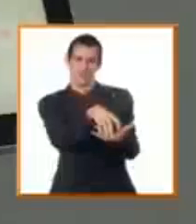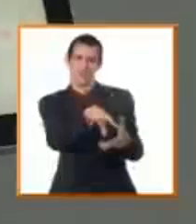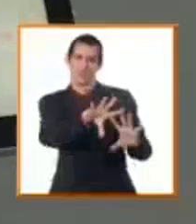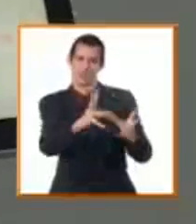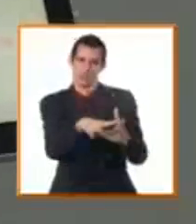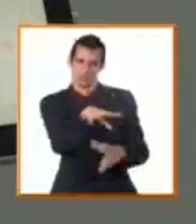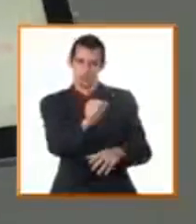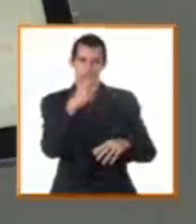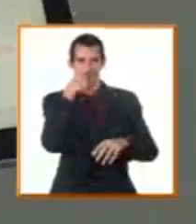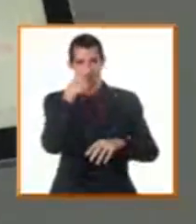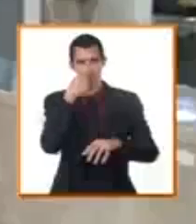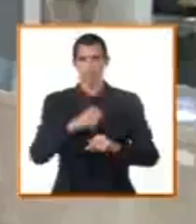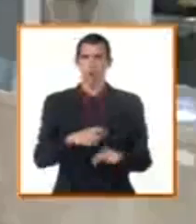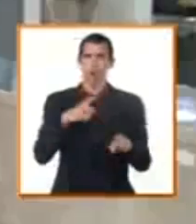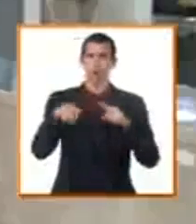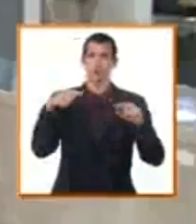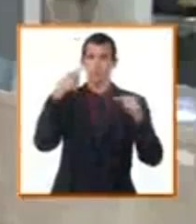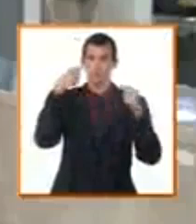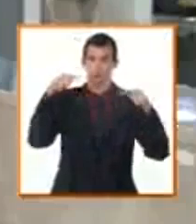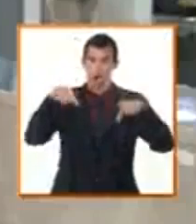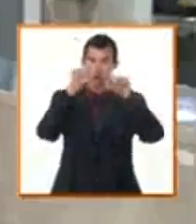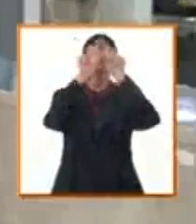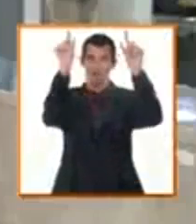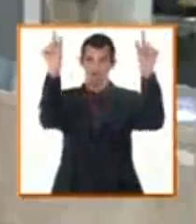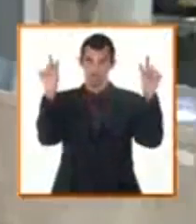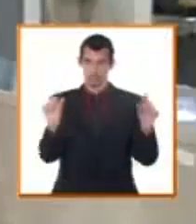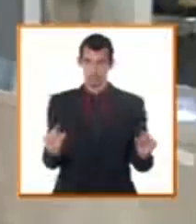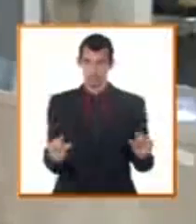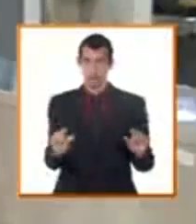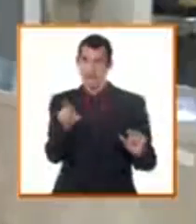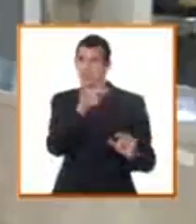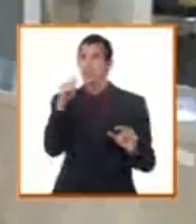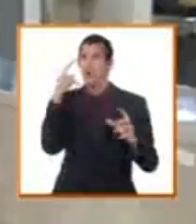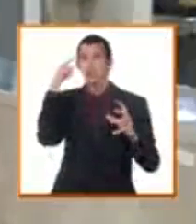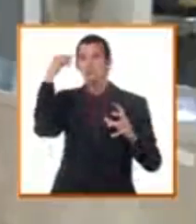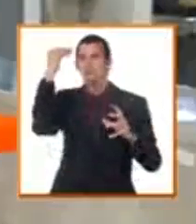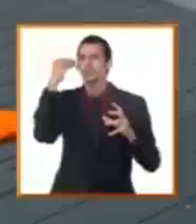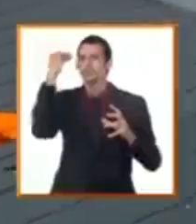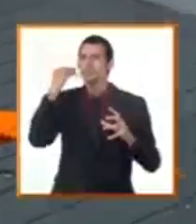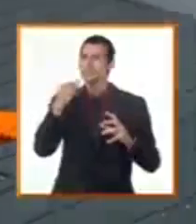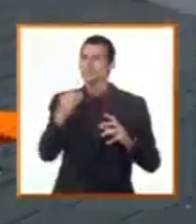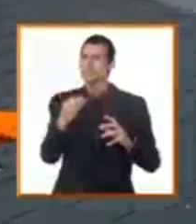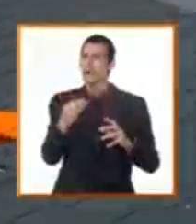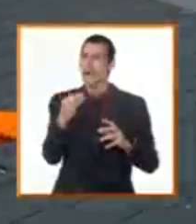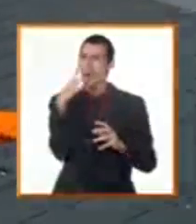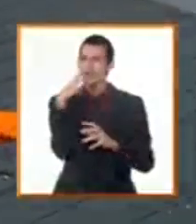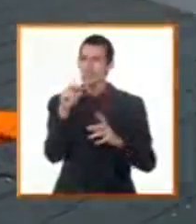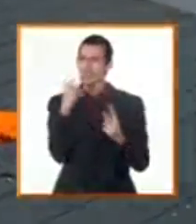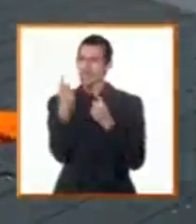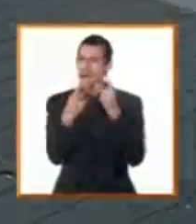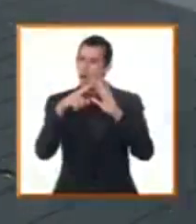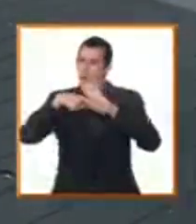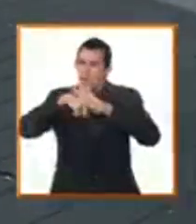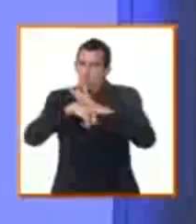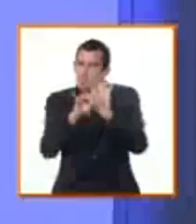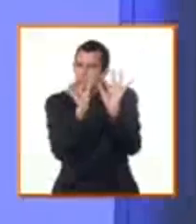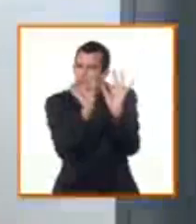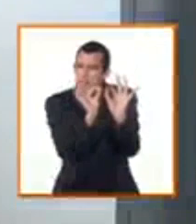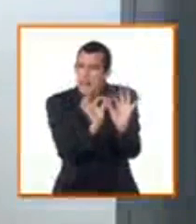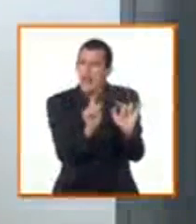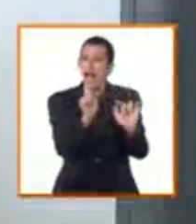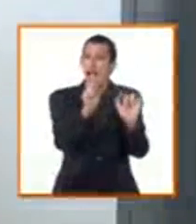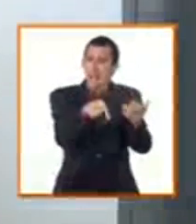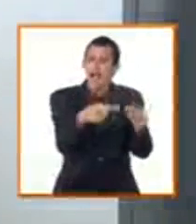arcos inteligentes. Este equipo es un arco estacionario para ondas milimétricas. Aparte de los